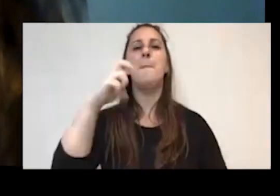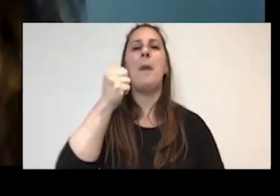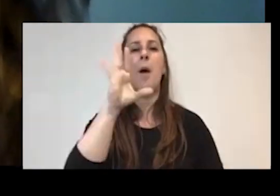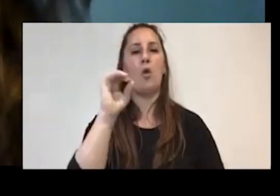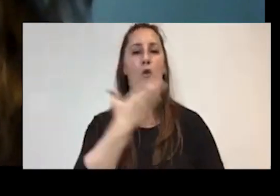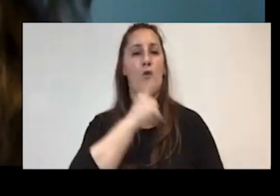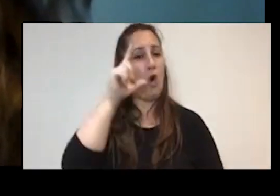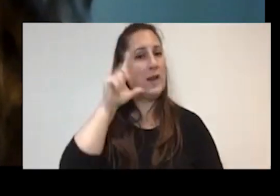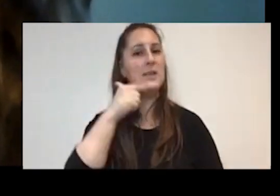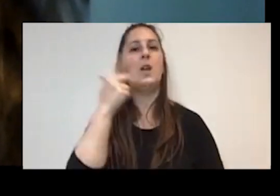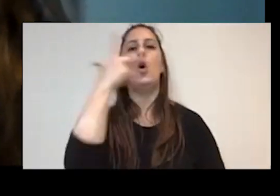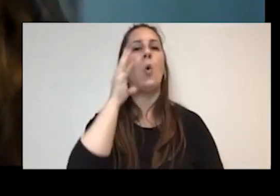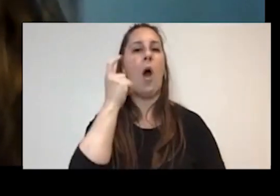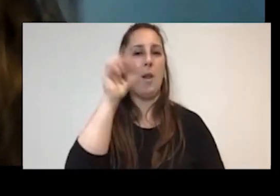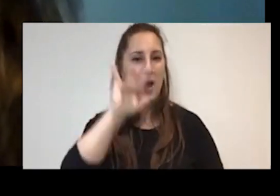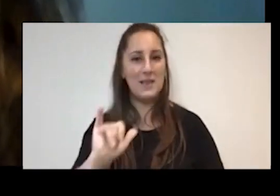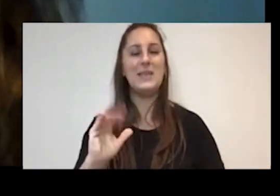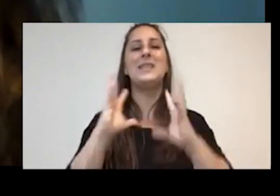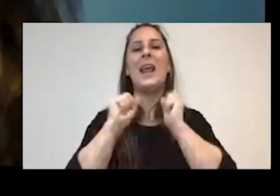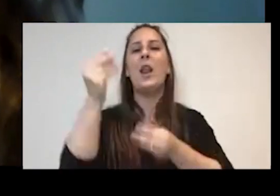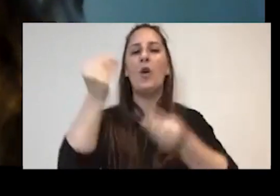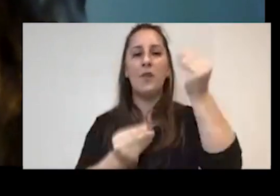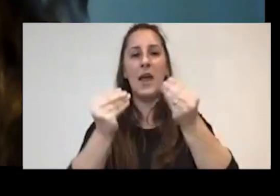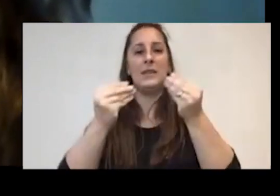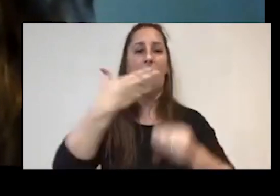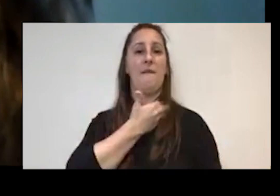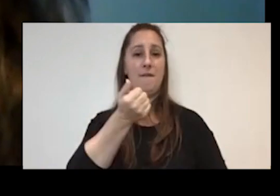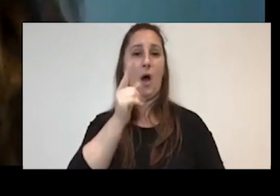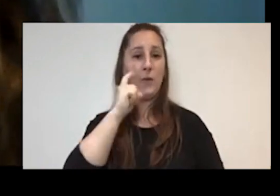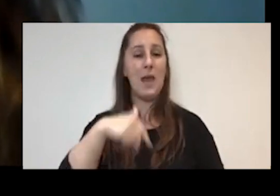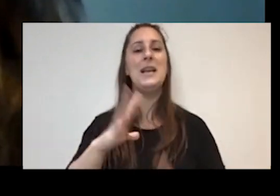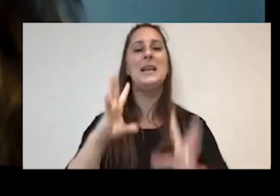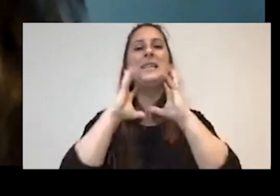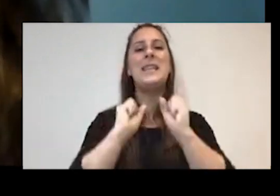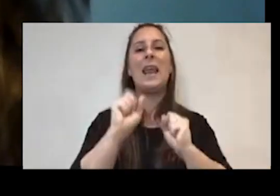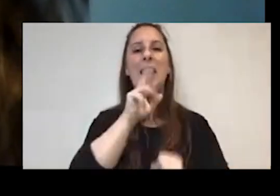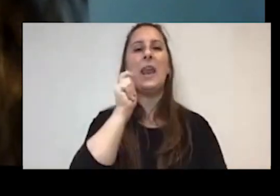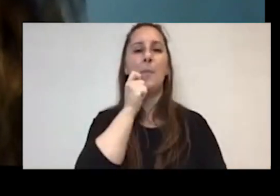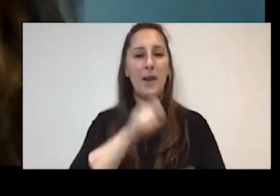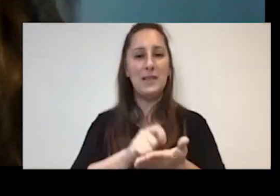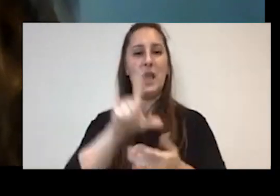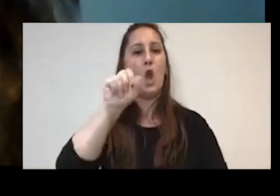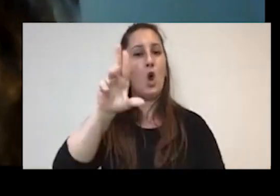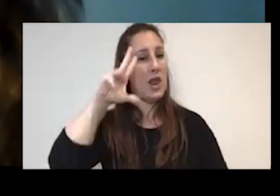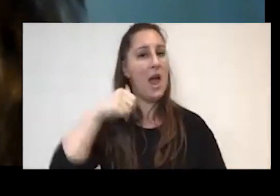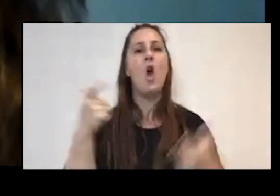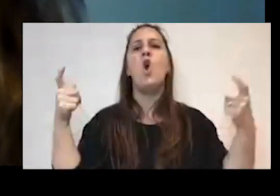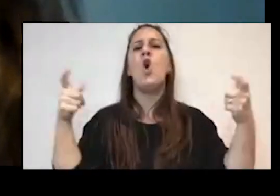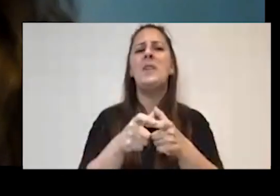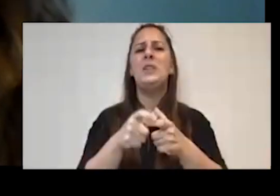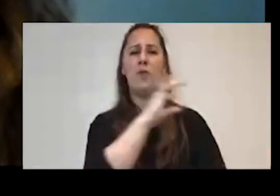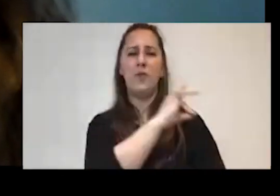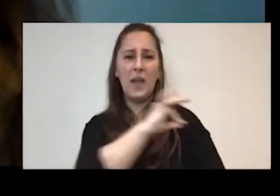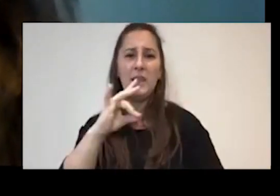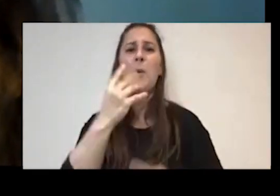Flores, secretario adjunto Hugo Álvarez, el secretario de Finanzas Fabián Borelo, a la secretaria de Prensa Lorena Tianese, a toda la comisión directiva